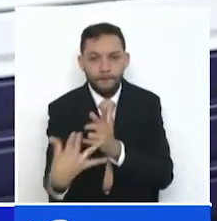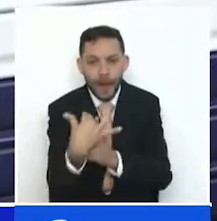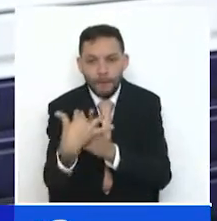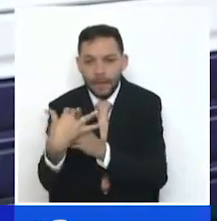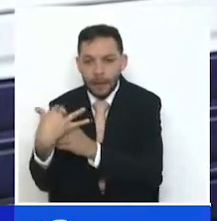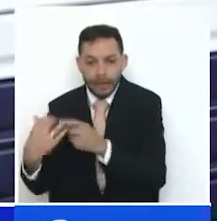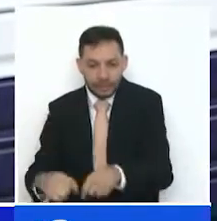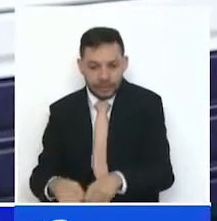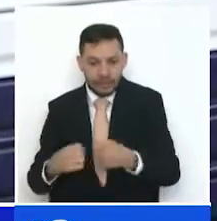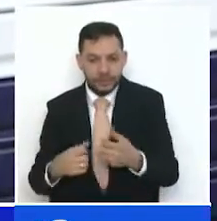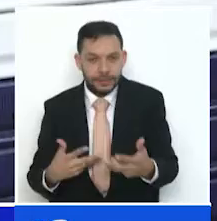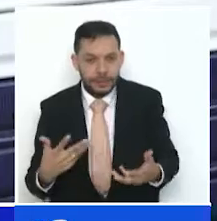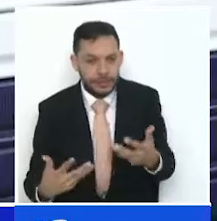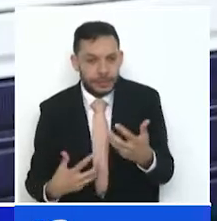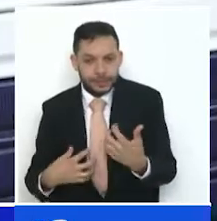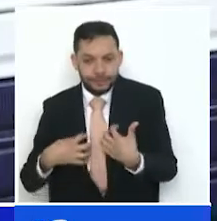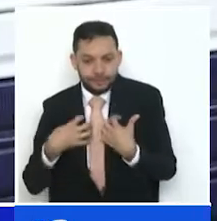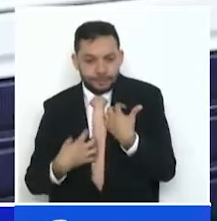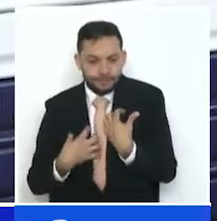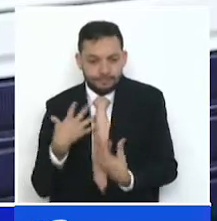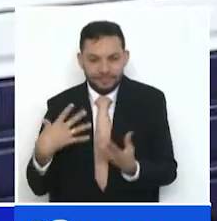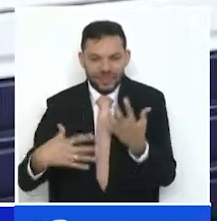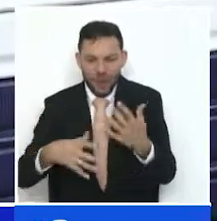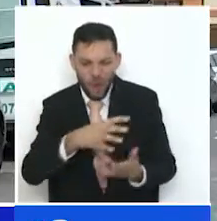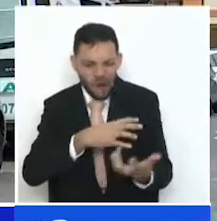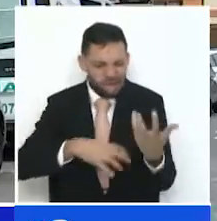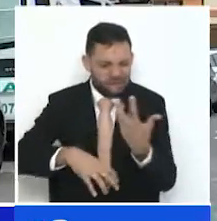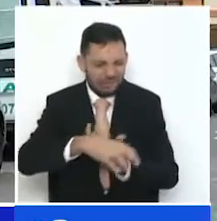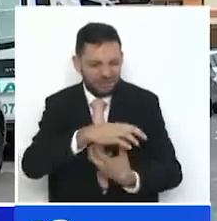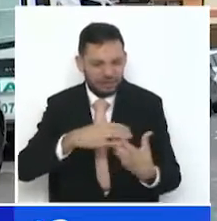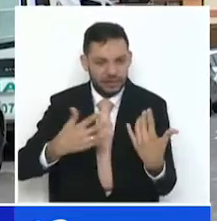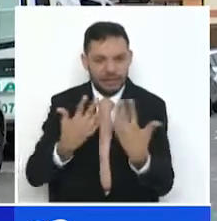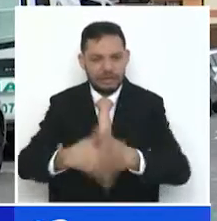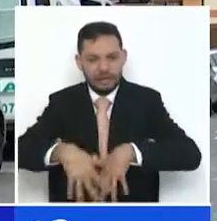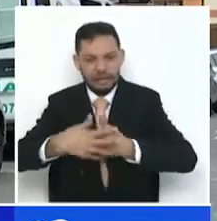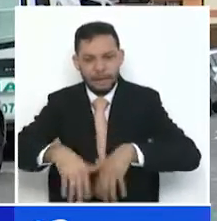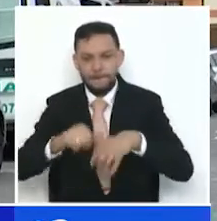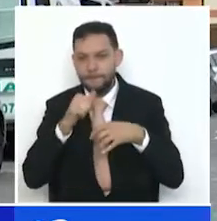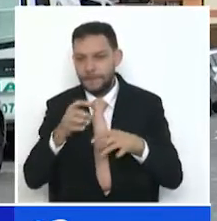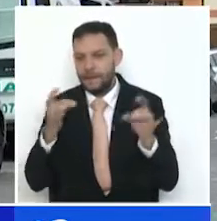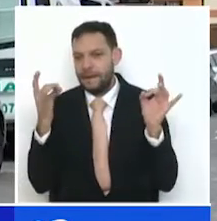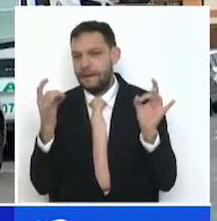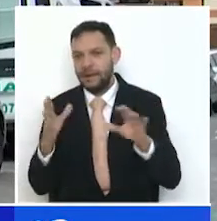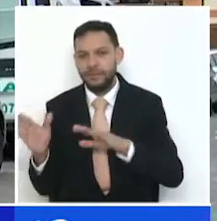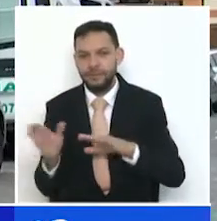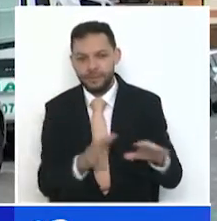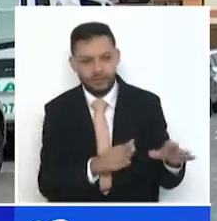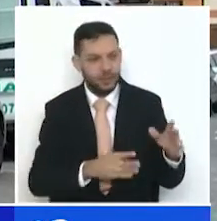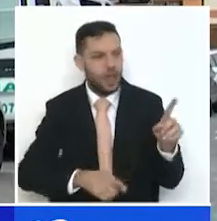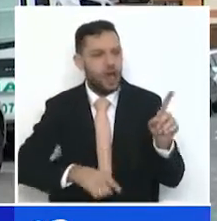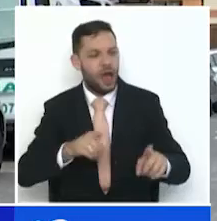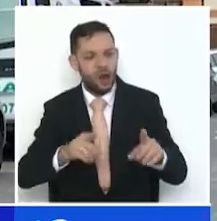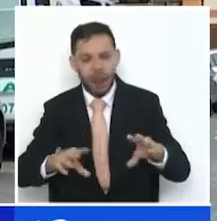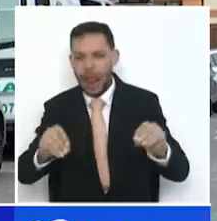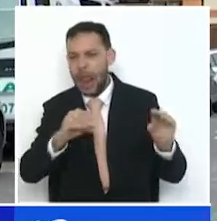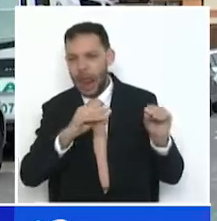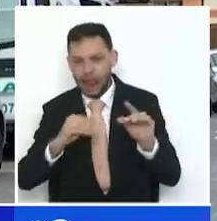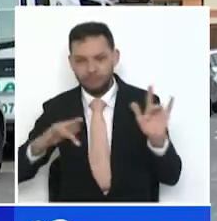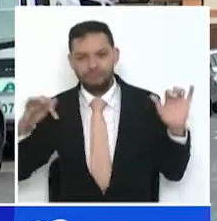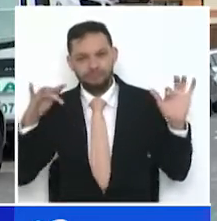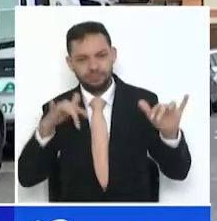uno, y que lleguen de pronto a hacer el desorden en la calle. Estos desmanes, que fueron desaprobados por muchos de los asistentes a